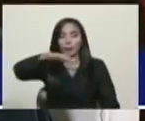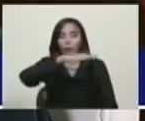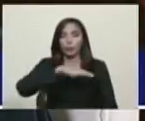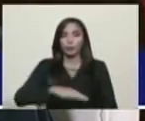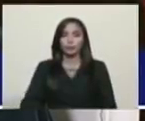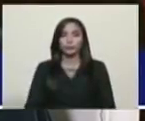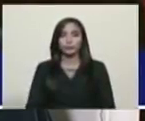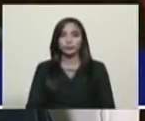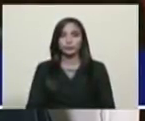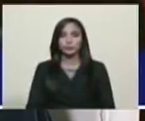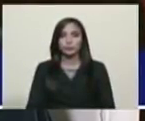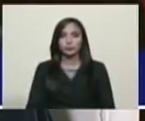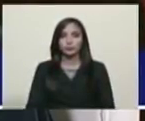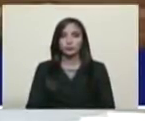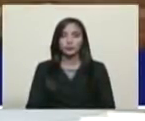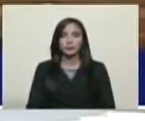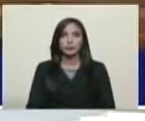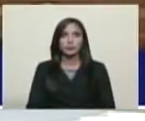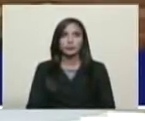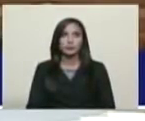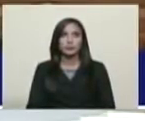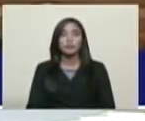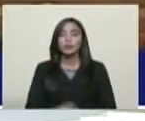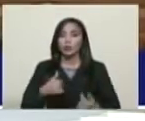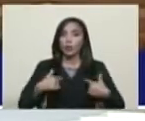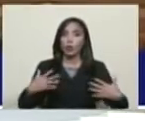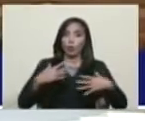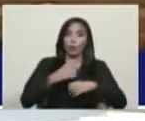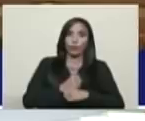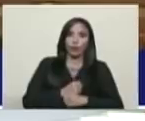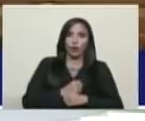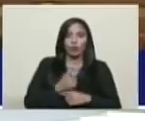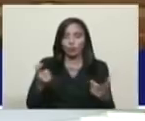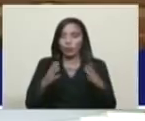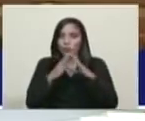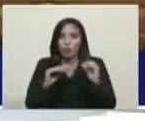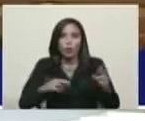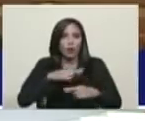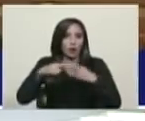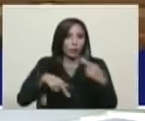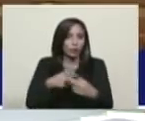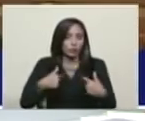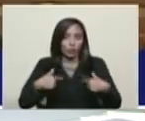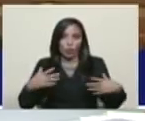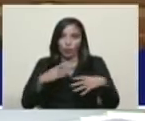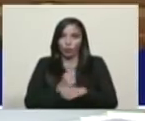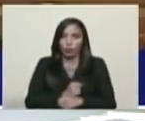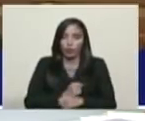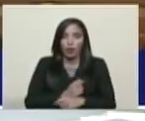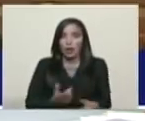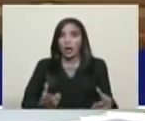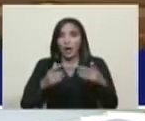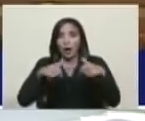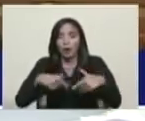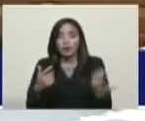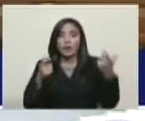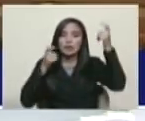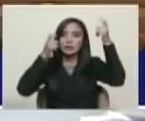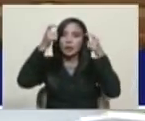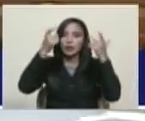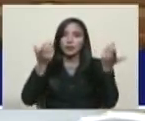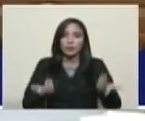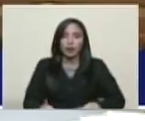todas. Y confío en la fuerza revolucionaria que en lo espiritual tiene nuestro comandante